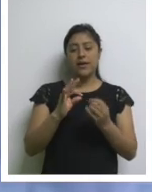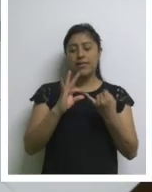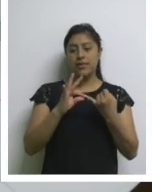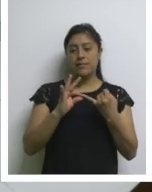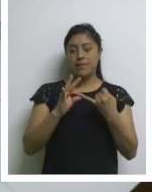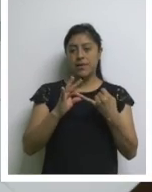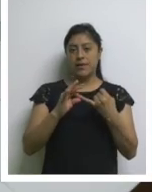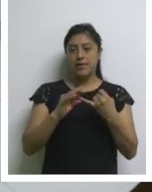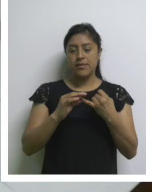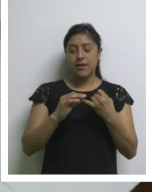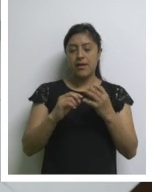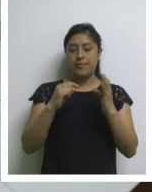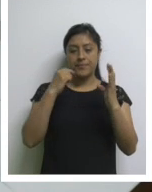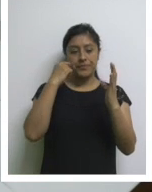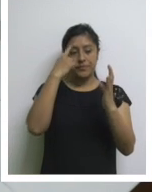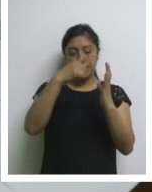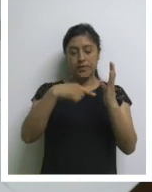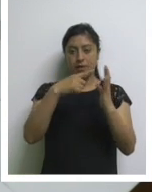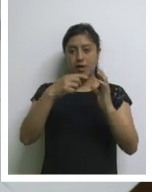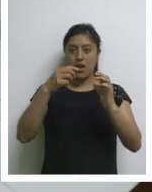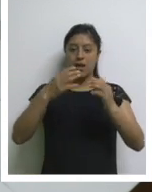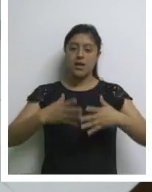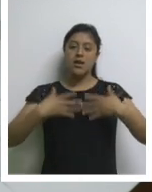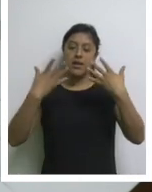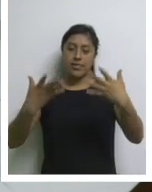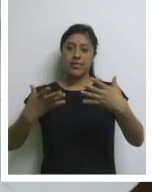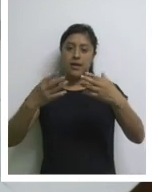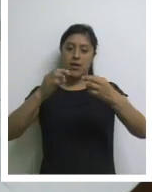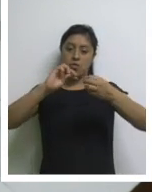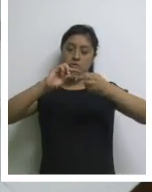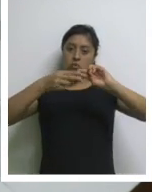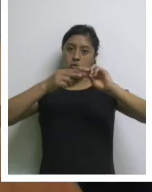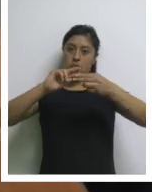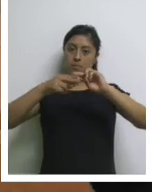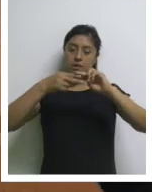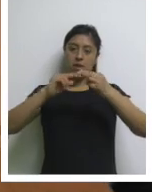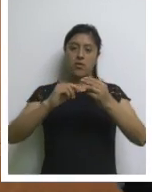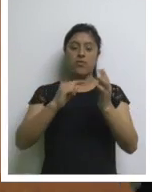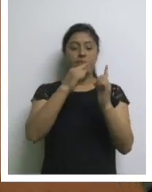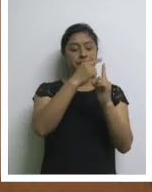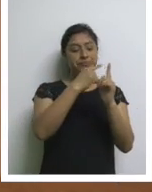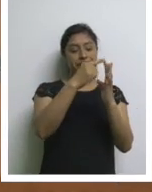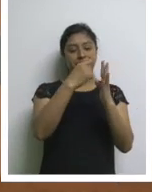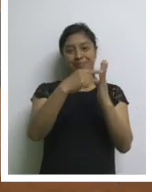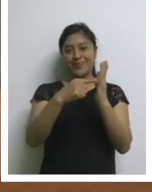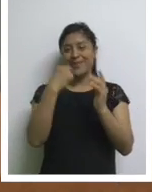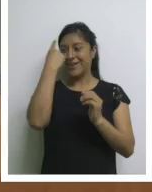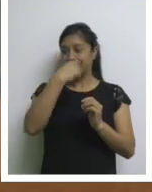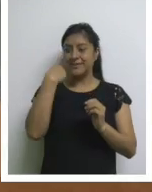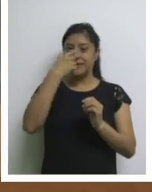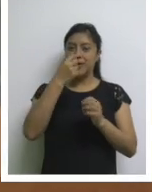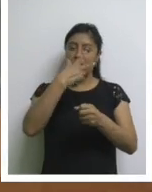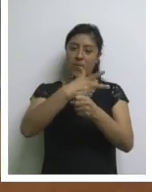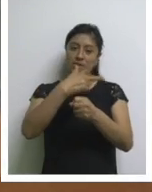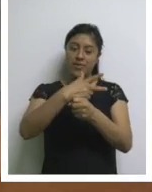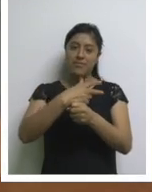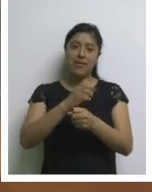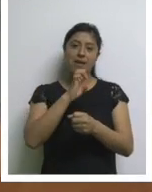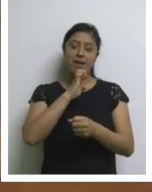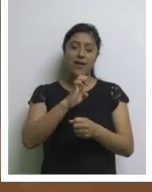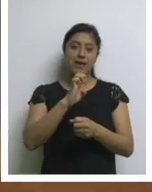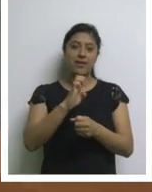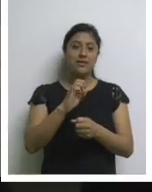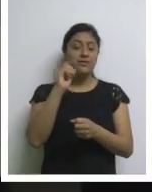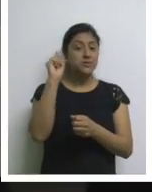la transforma en una secuencia numérica, como en el caso de la huella dactilar y el reconocimiento facial. Guatemala es uno de los pioneros